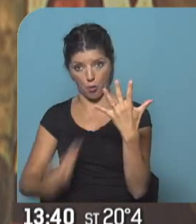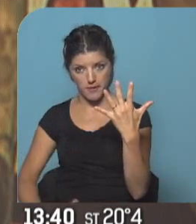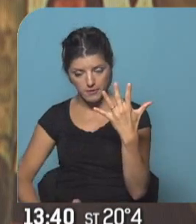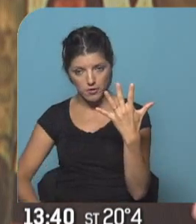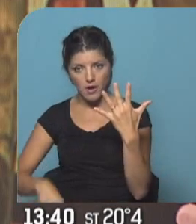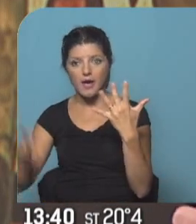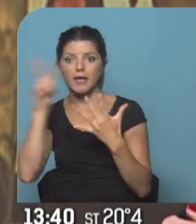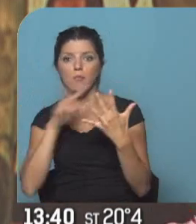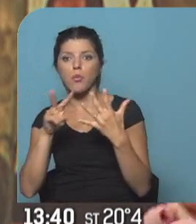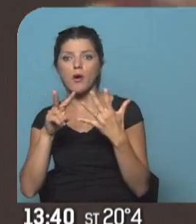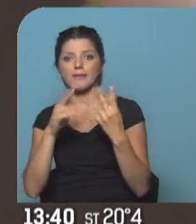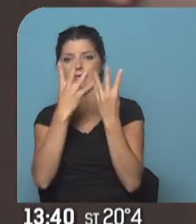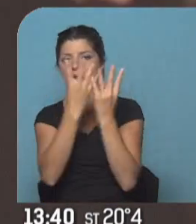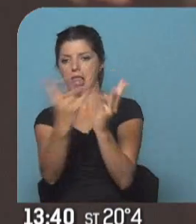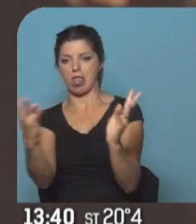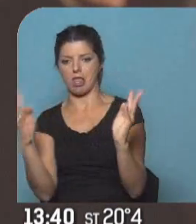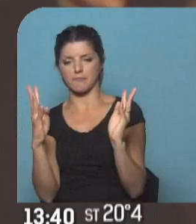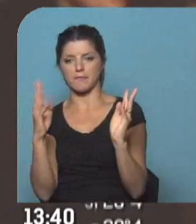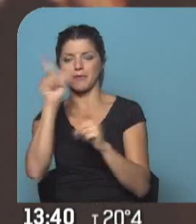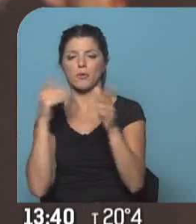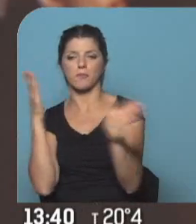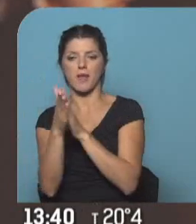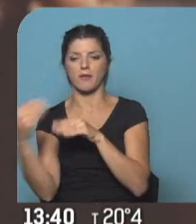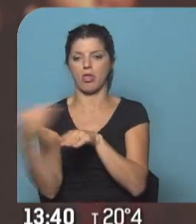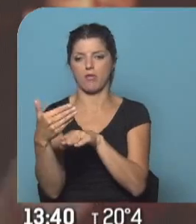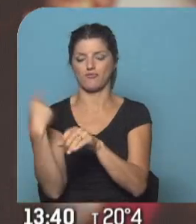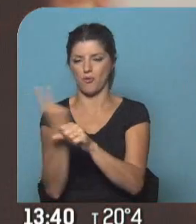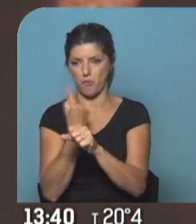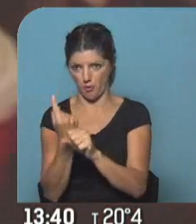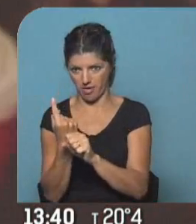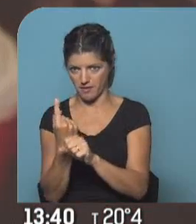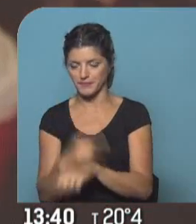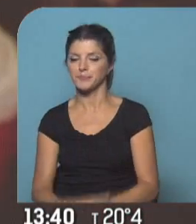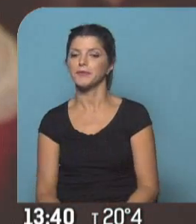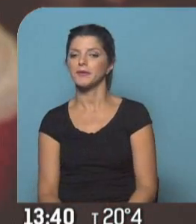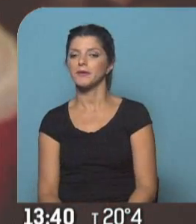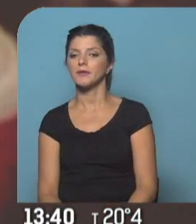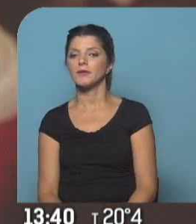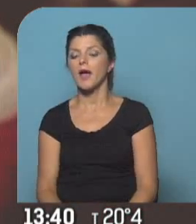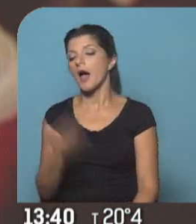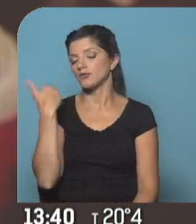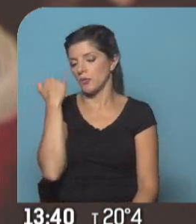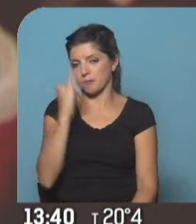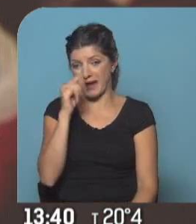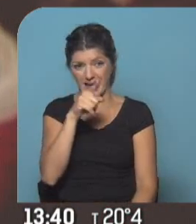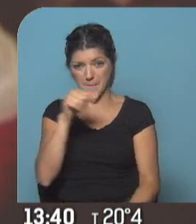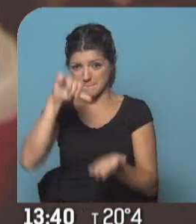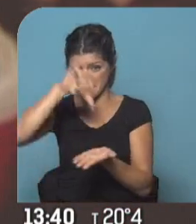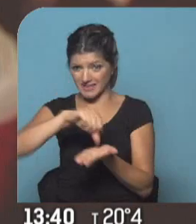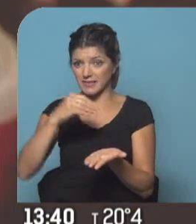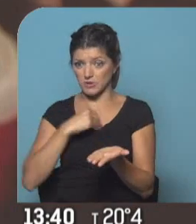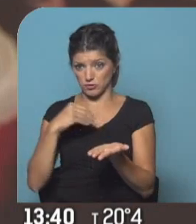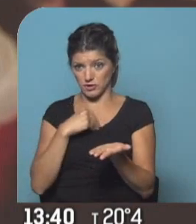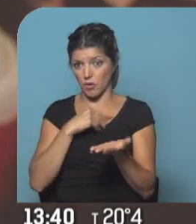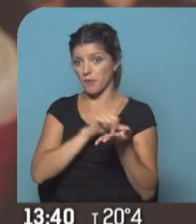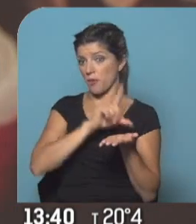no entren los inmigrantes. Tenemos que decir también, antes de ir a la pausa, recordar algo que ya señalamos, y es que pese a ser el país más católico, no está cerca del Vaticano